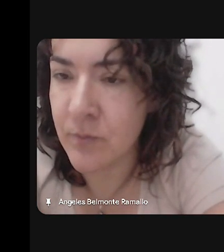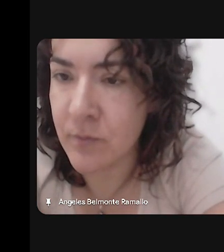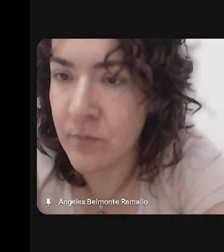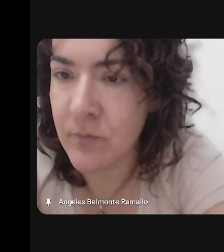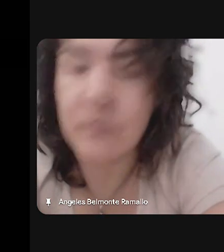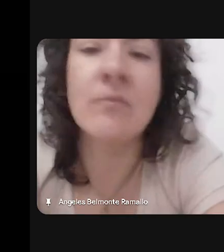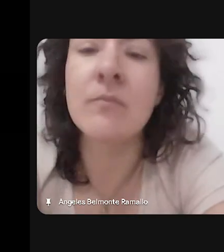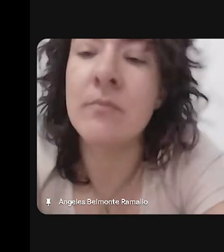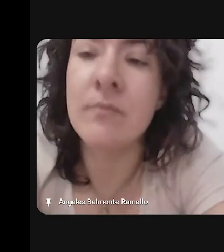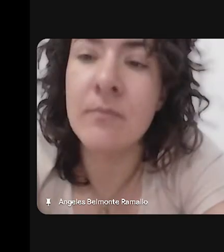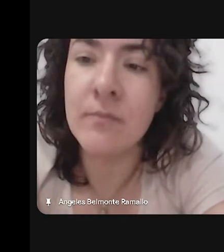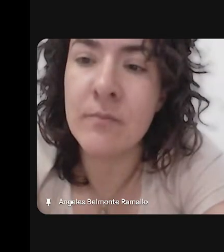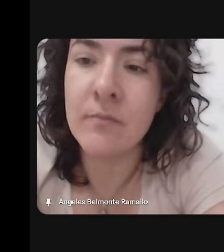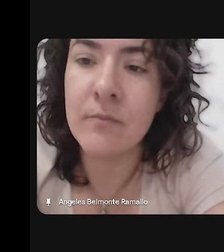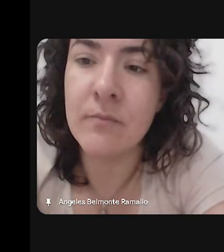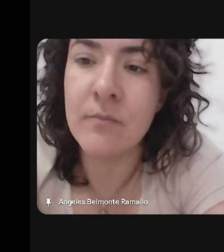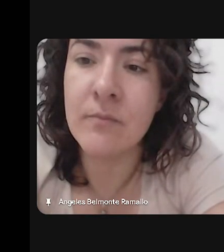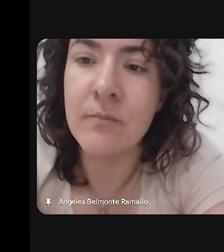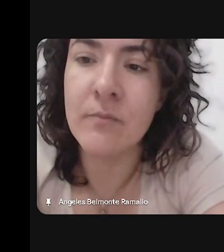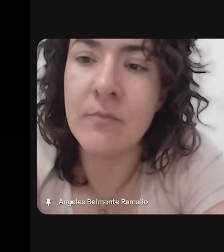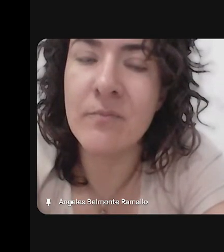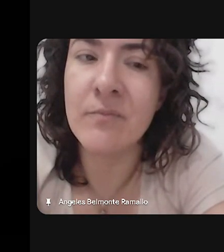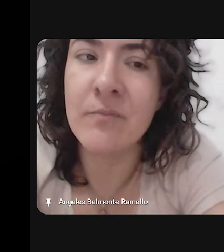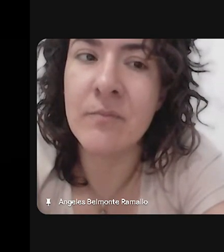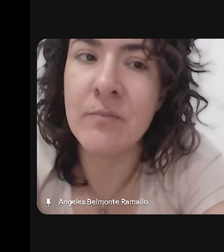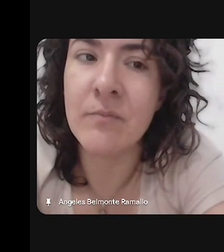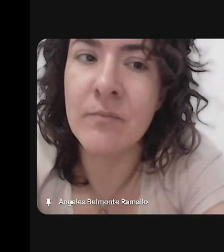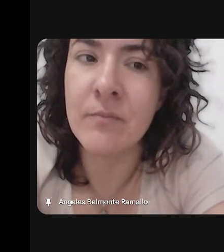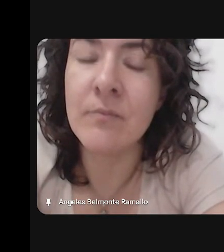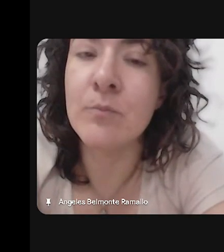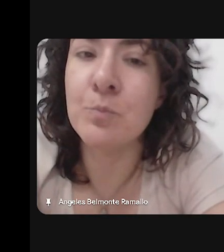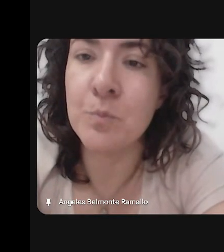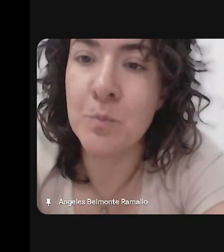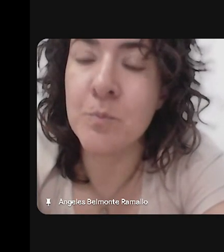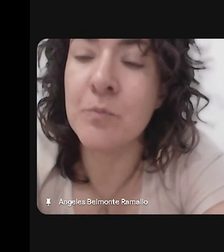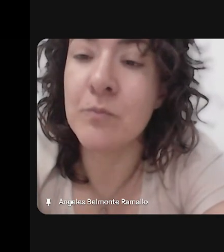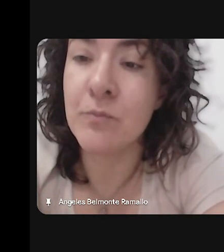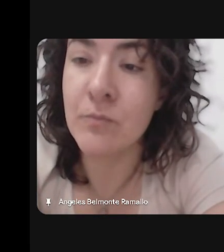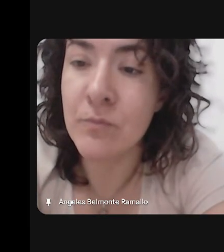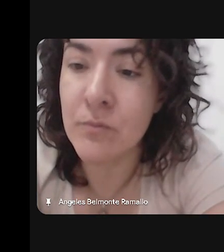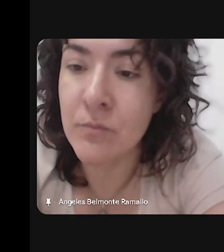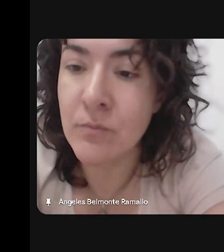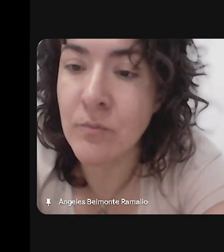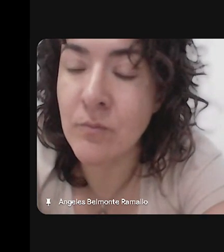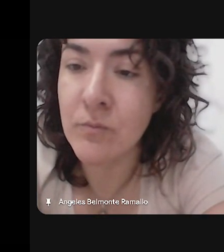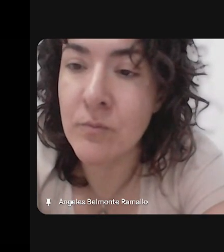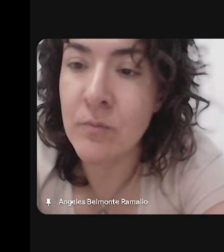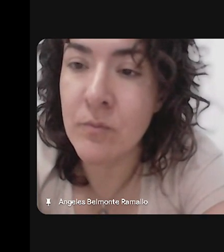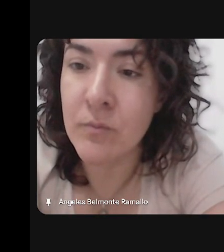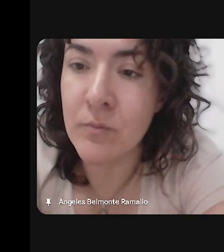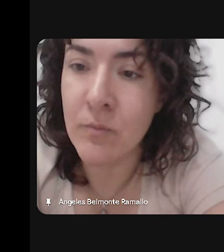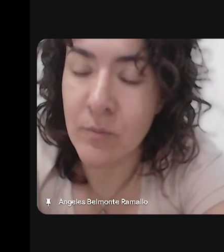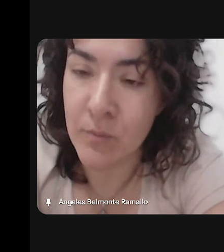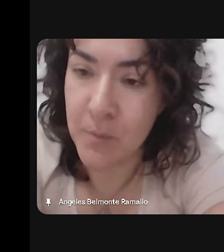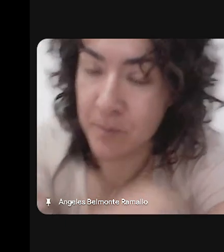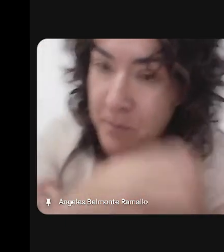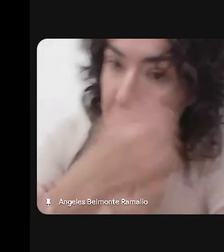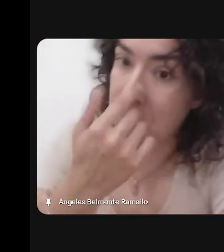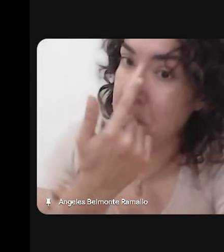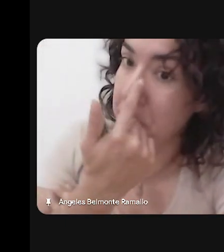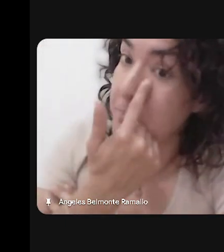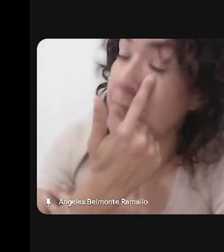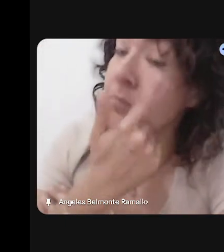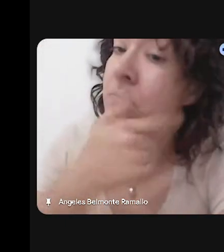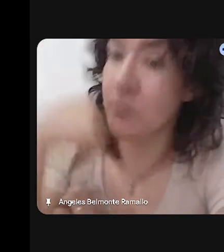enseñando, adaptamos lo que son los diferentes vocabularios a las situaciones meramente